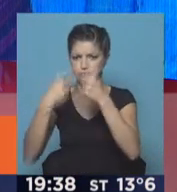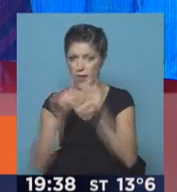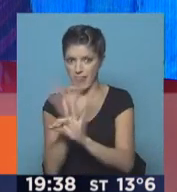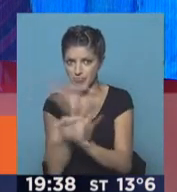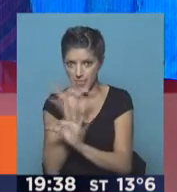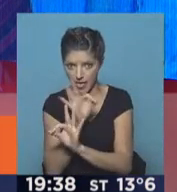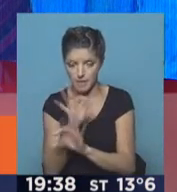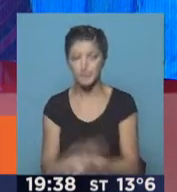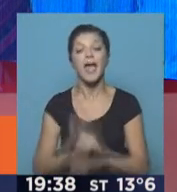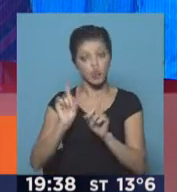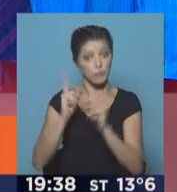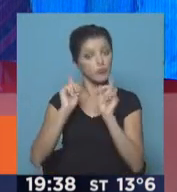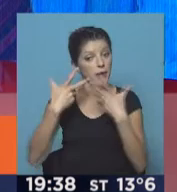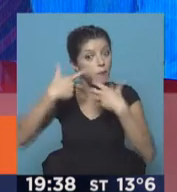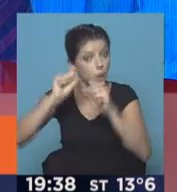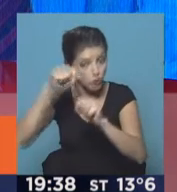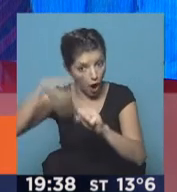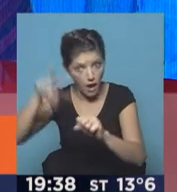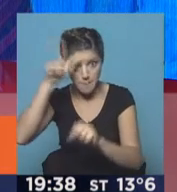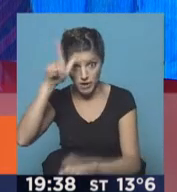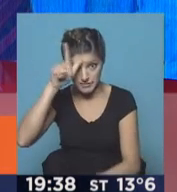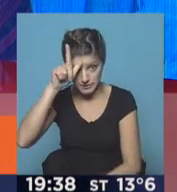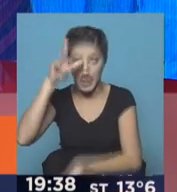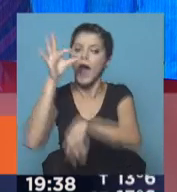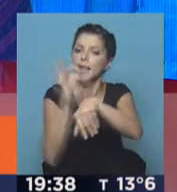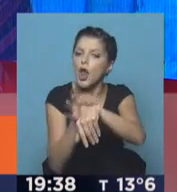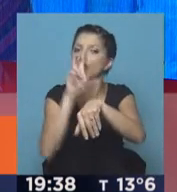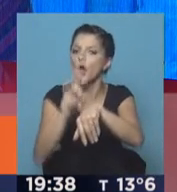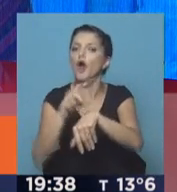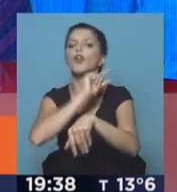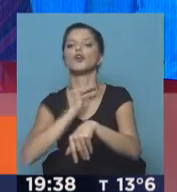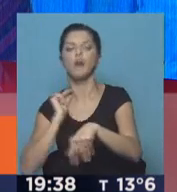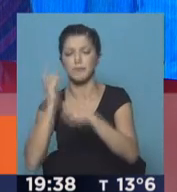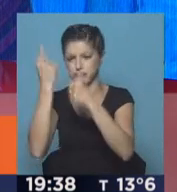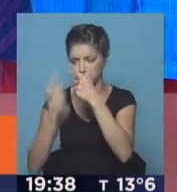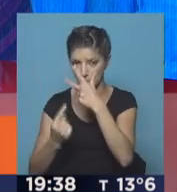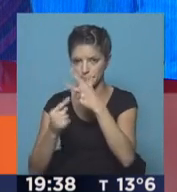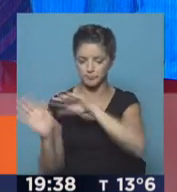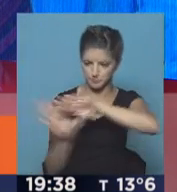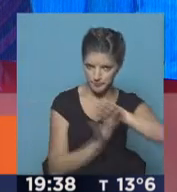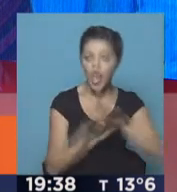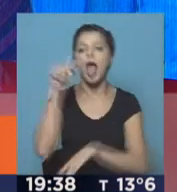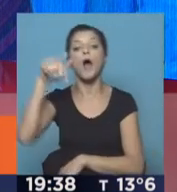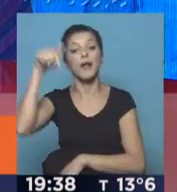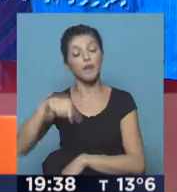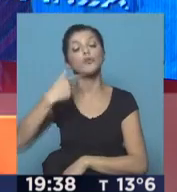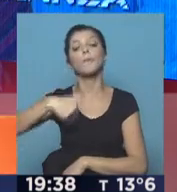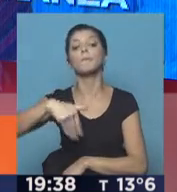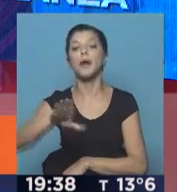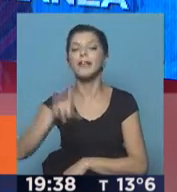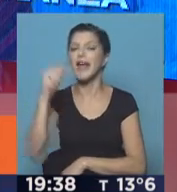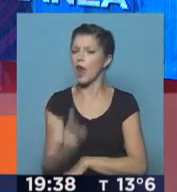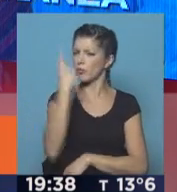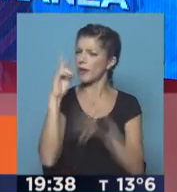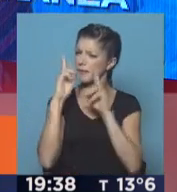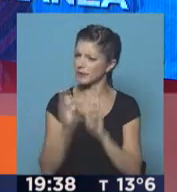encontraron cuando fue capturado por la policía. Ahora, esta detención y ahora esta indagatoria que van a dar mañana no es la única causa